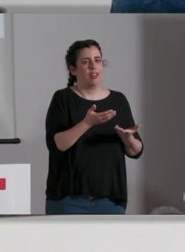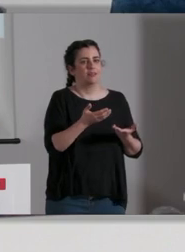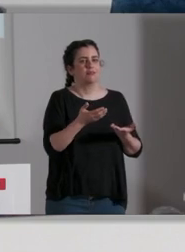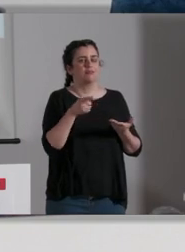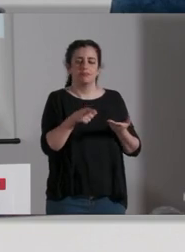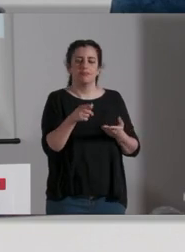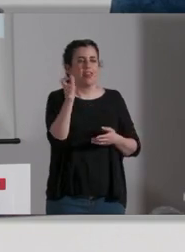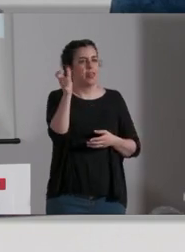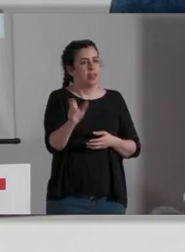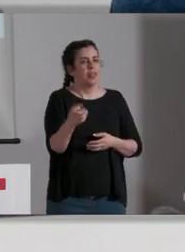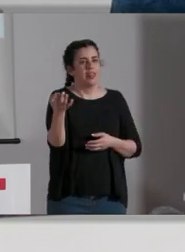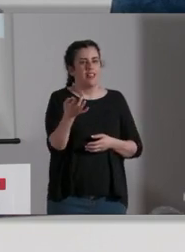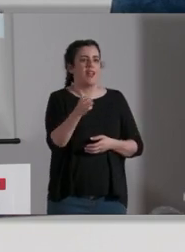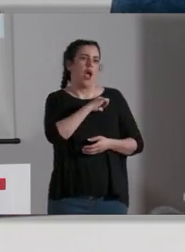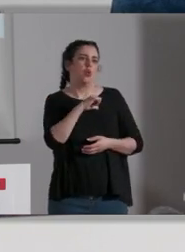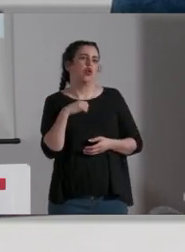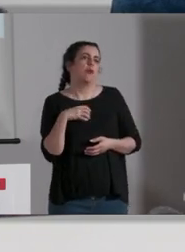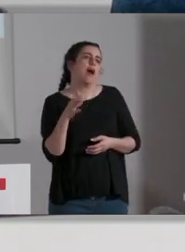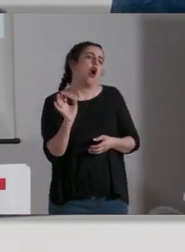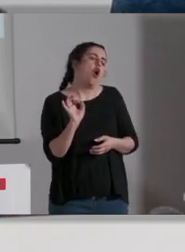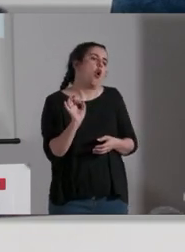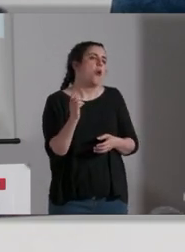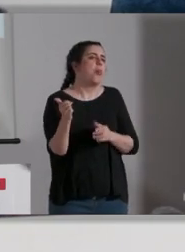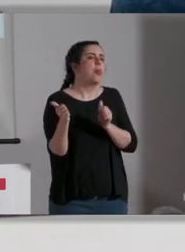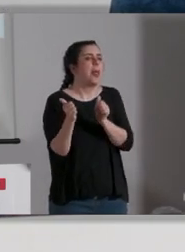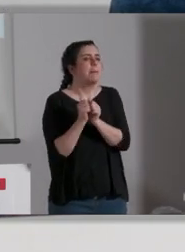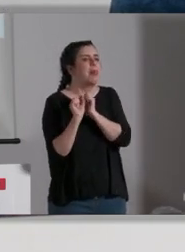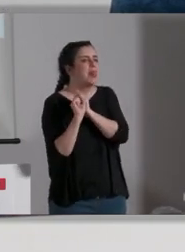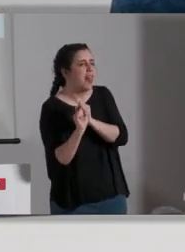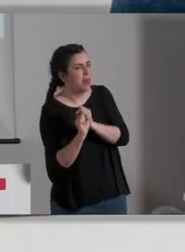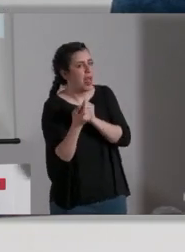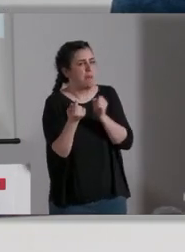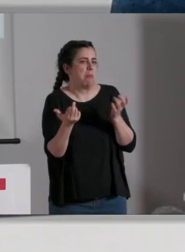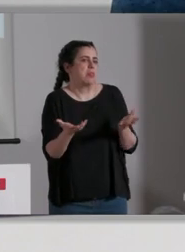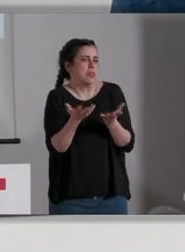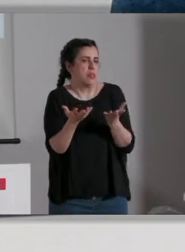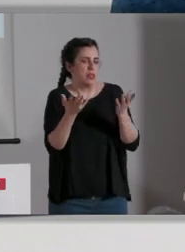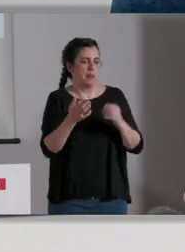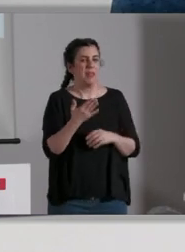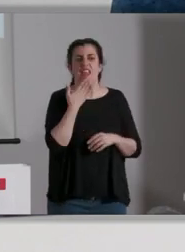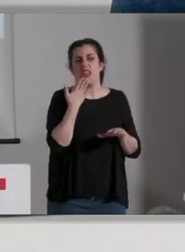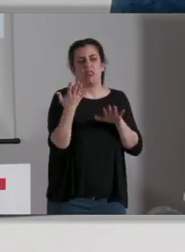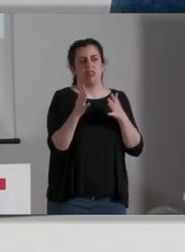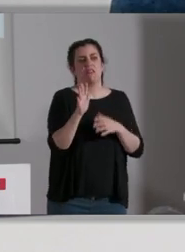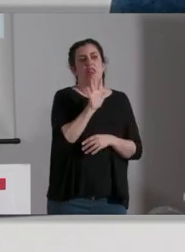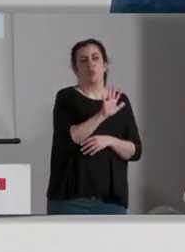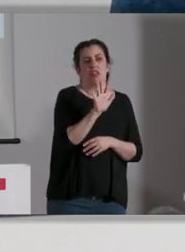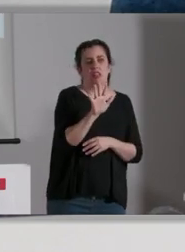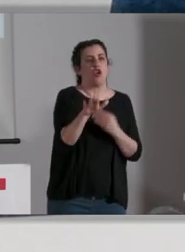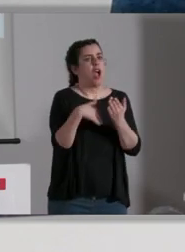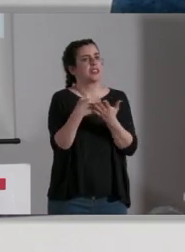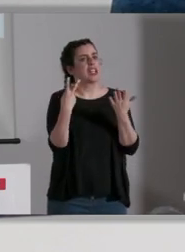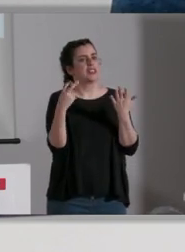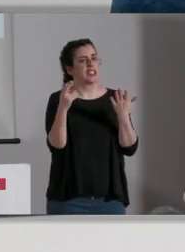ser autónoma o con ligeros grados de dependencia. La edad establecida para entrar es entre 55 y